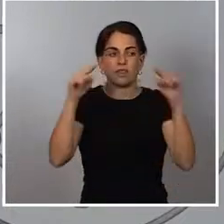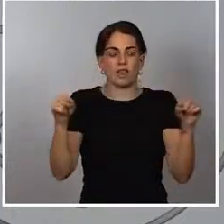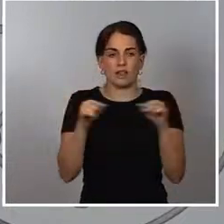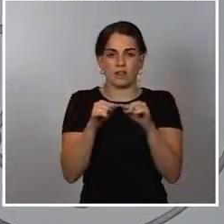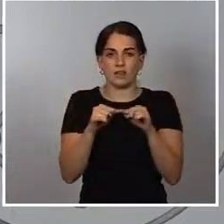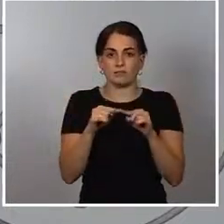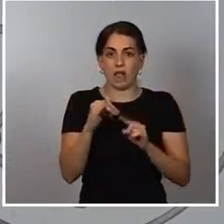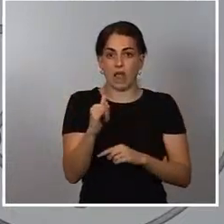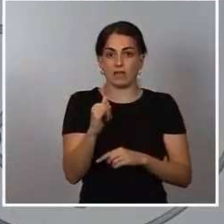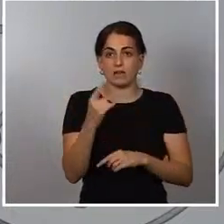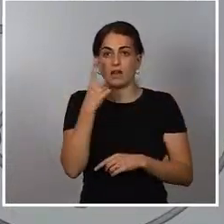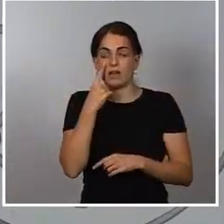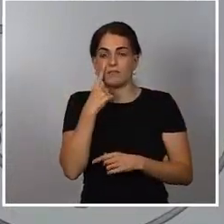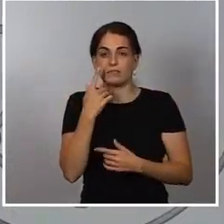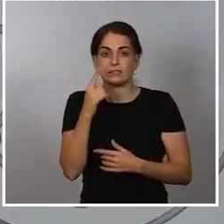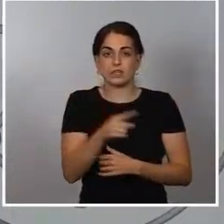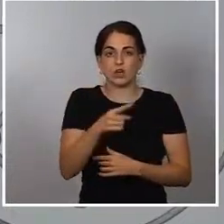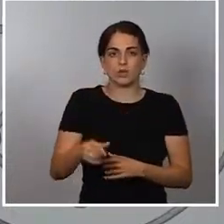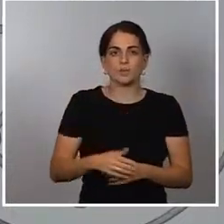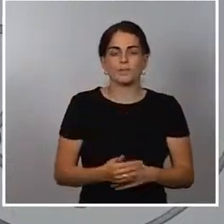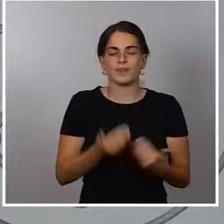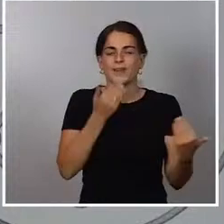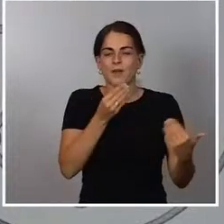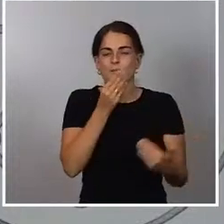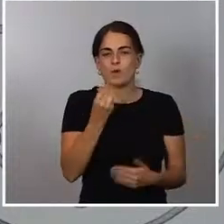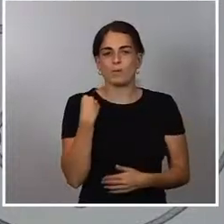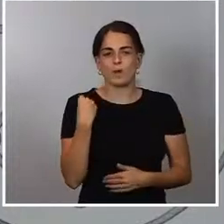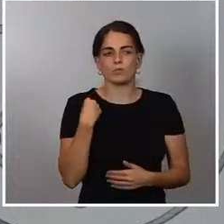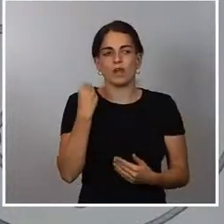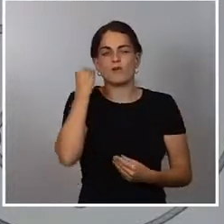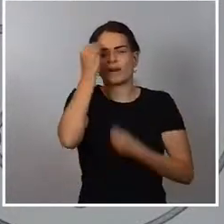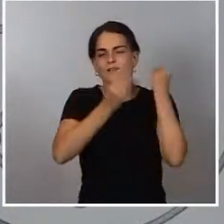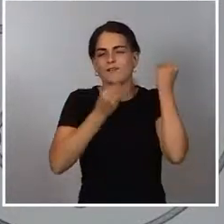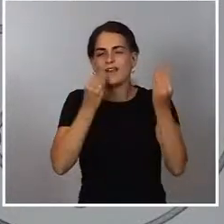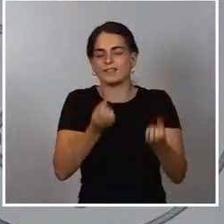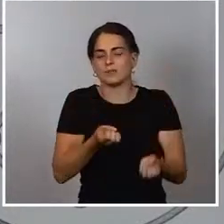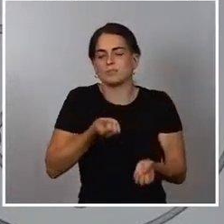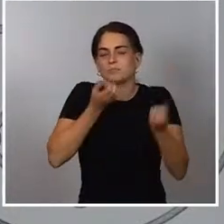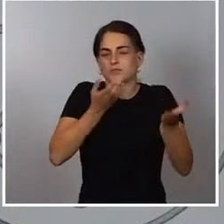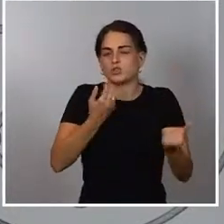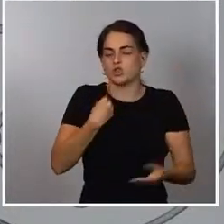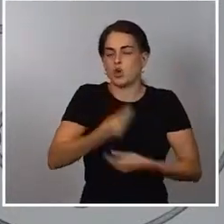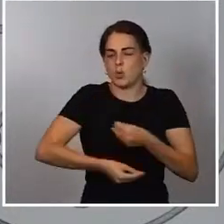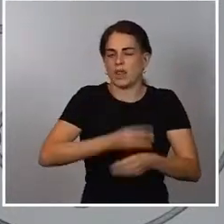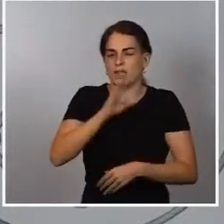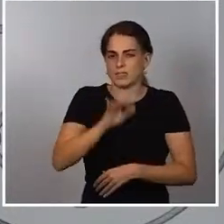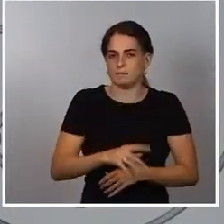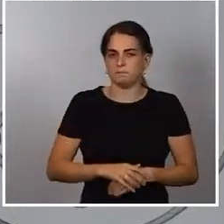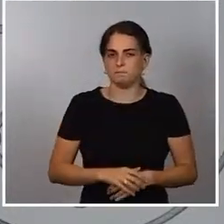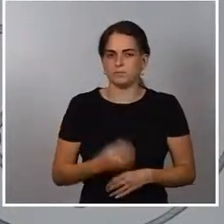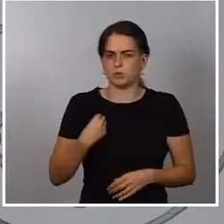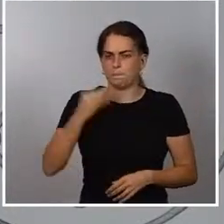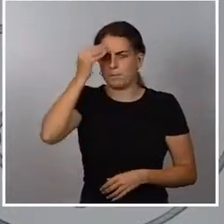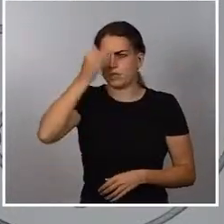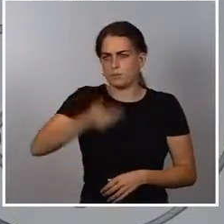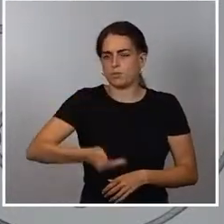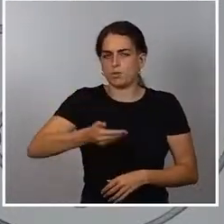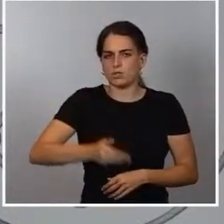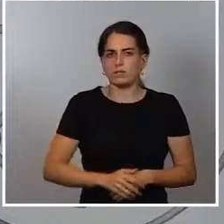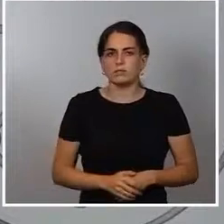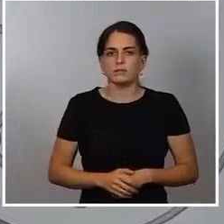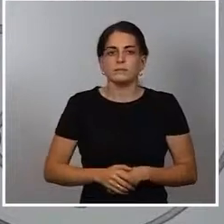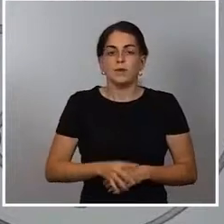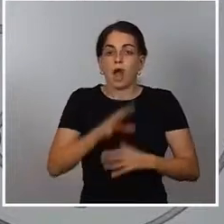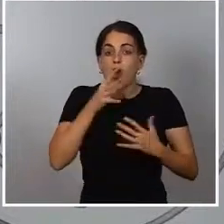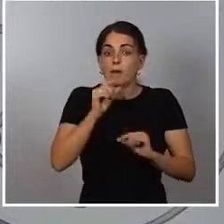9000 me invitas a una reflexión y la voy a hacer porque creo que es importante yo creo que también en la altura de la pandemia que